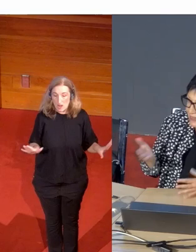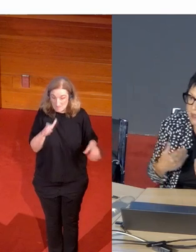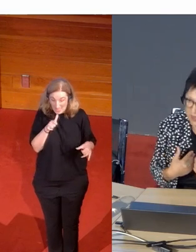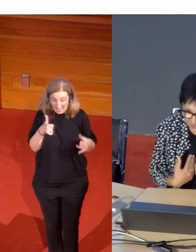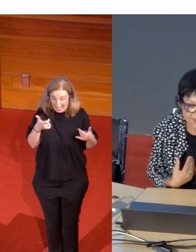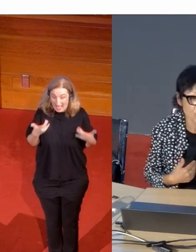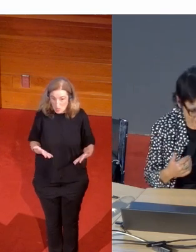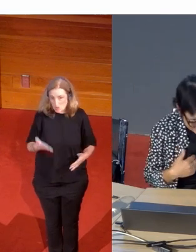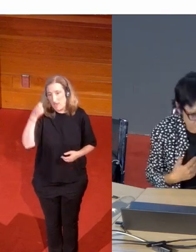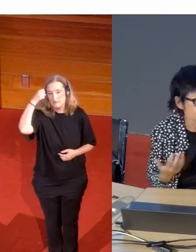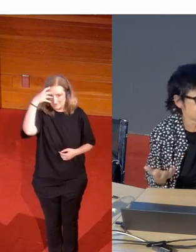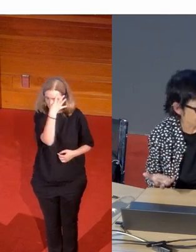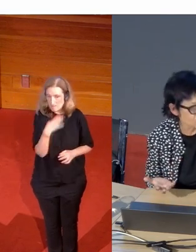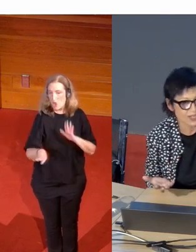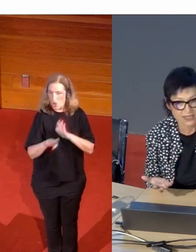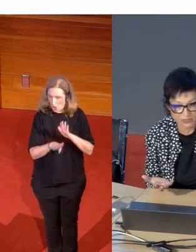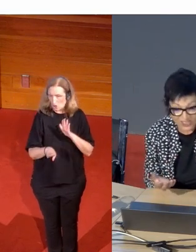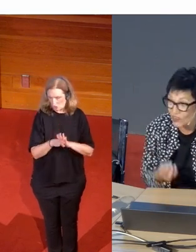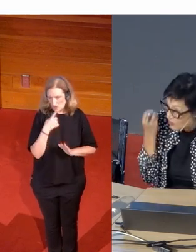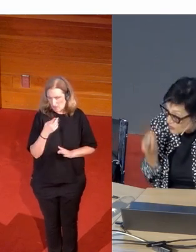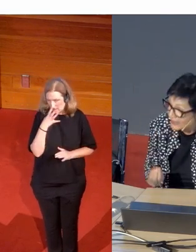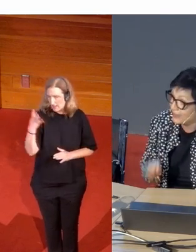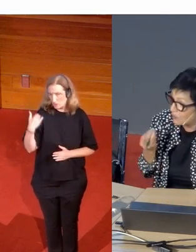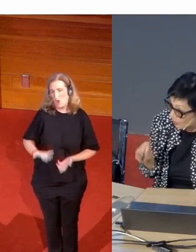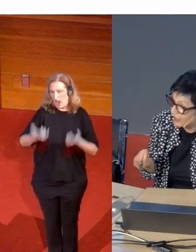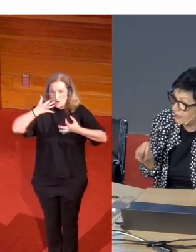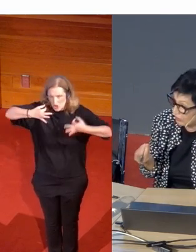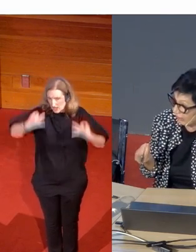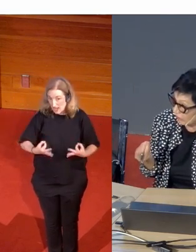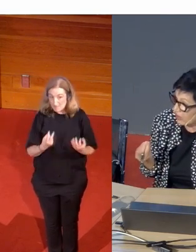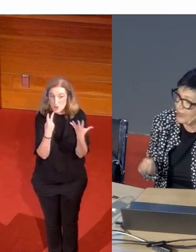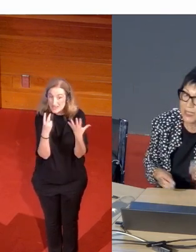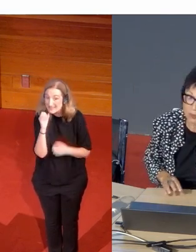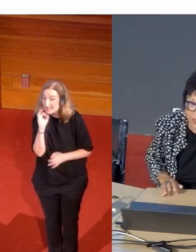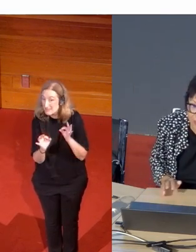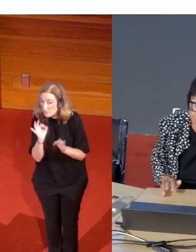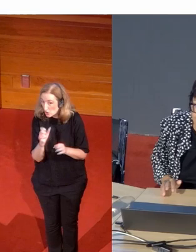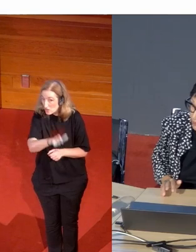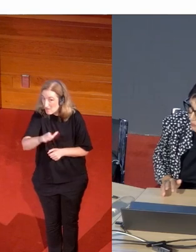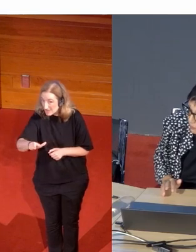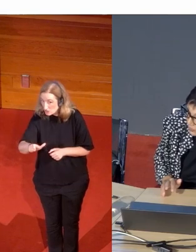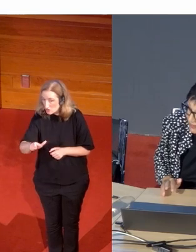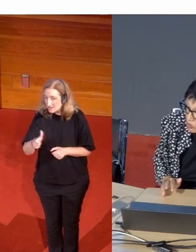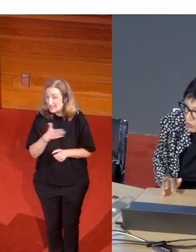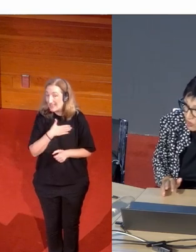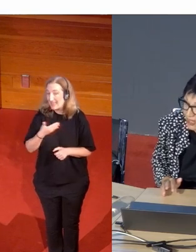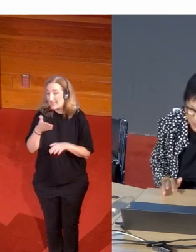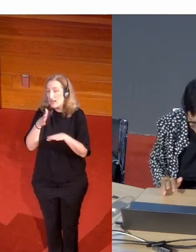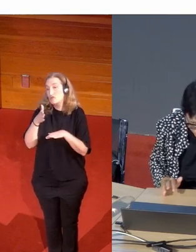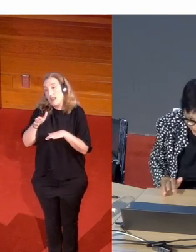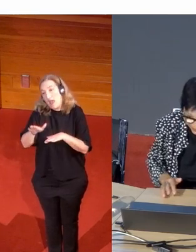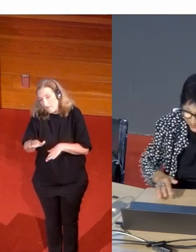solo Donald Trump sigue diciendo que él ganó las elecciones sino que hay un 70 por de potenciales votantes